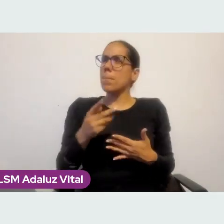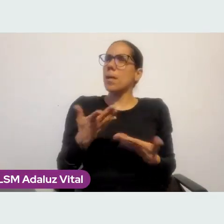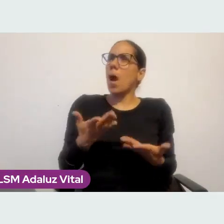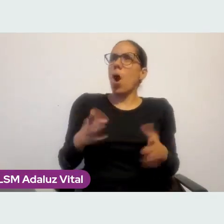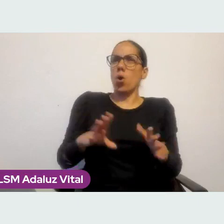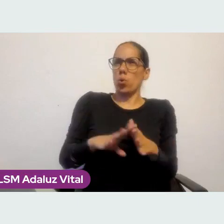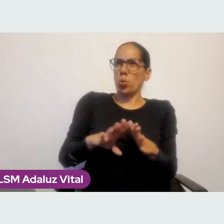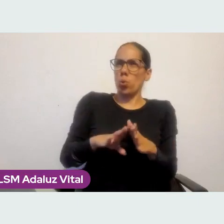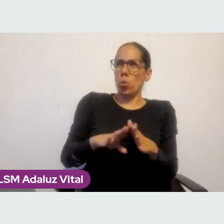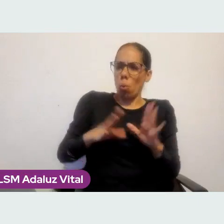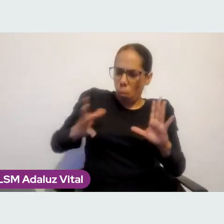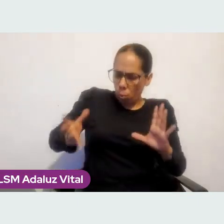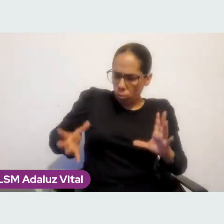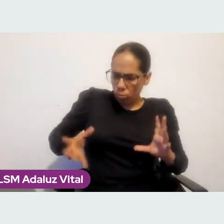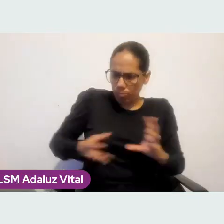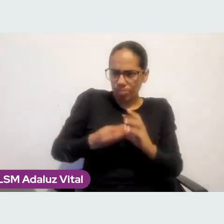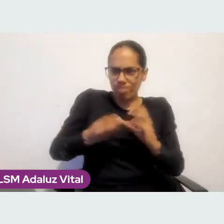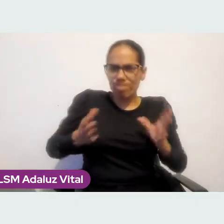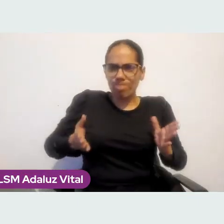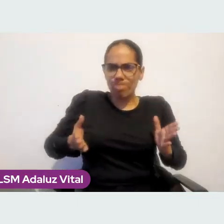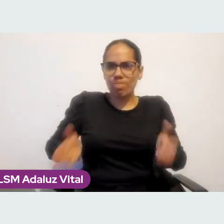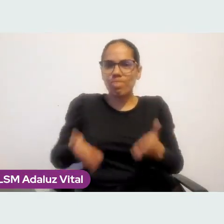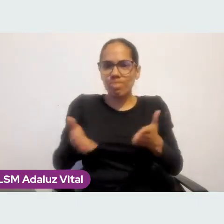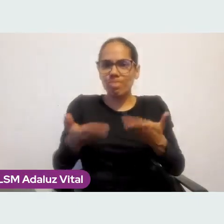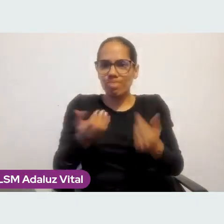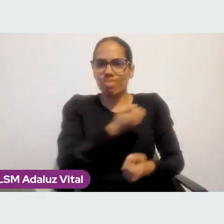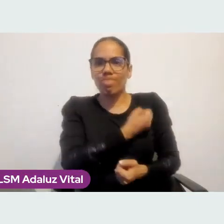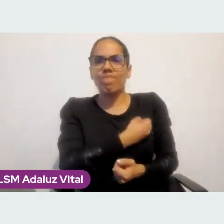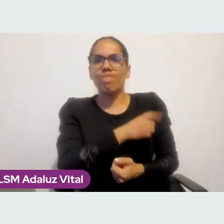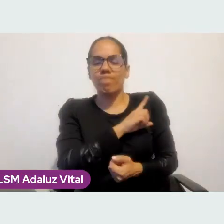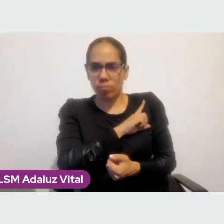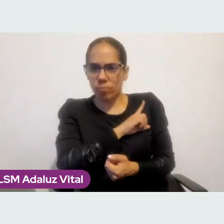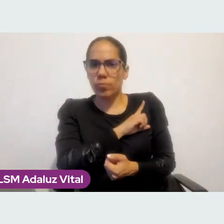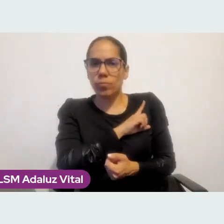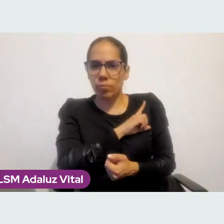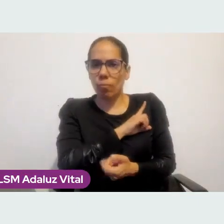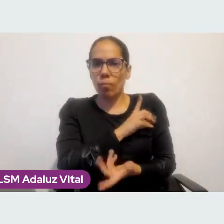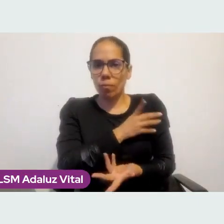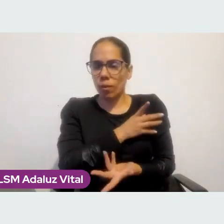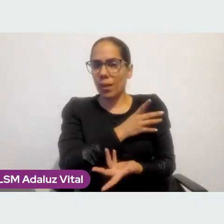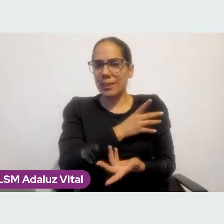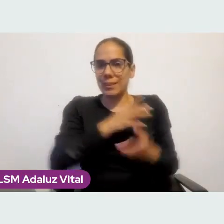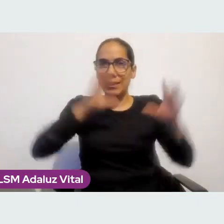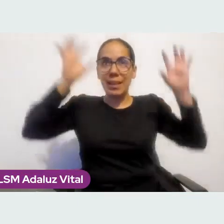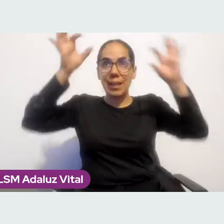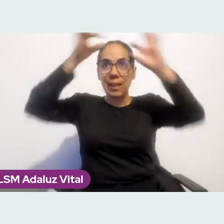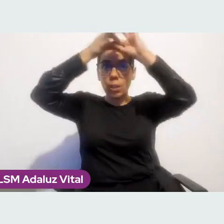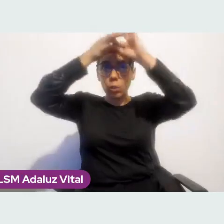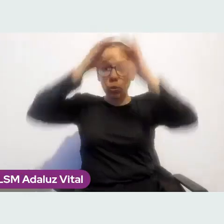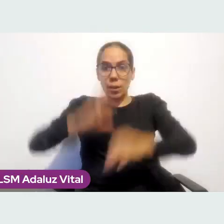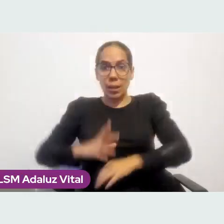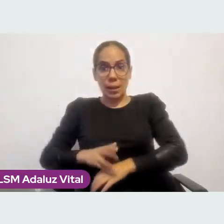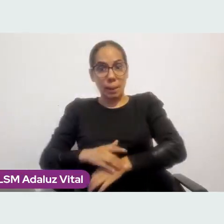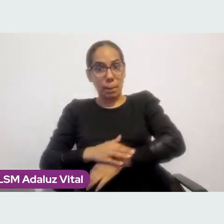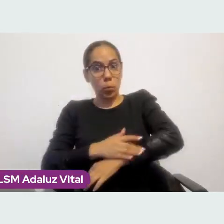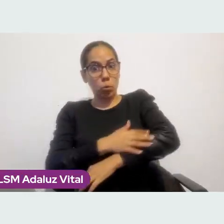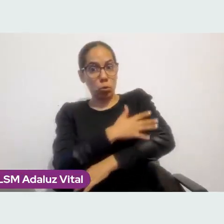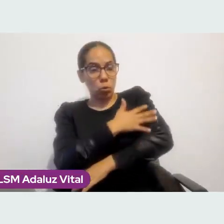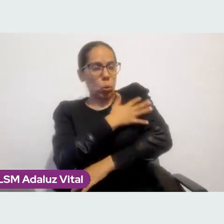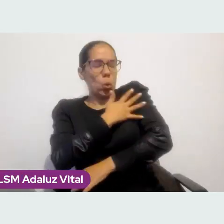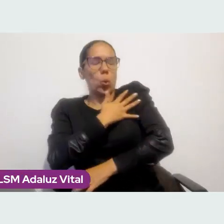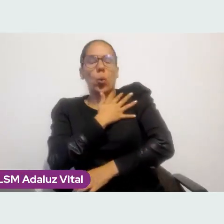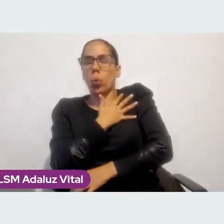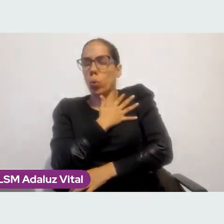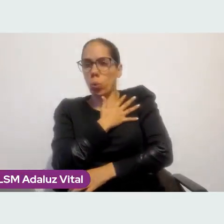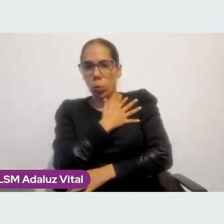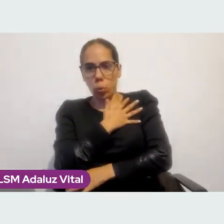se construye esta parte de la estructura emocional. Y se construye